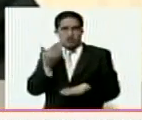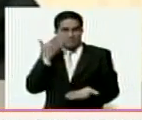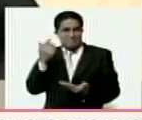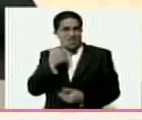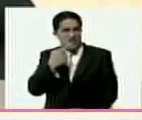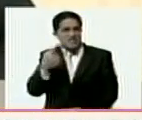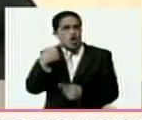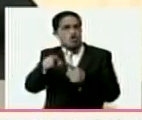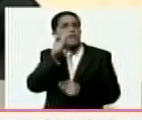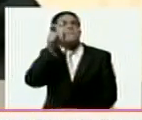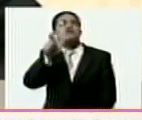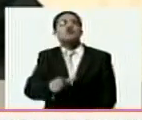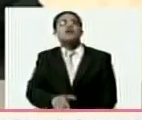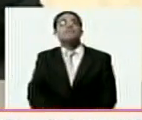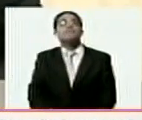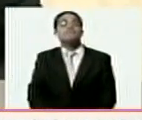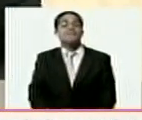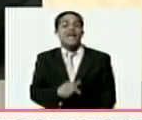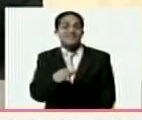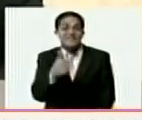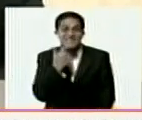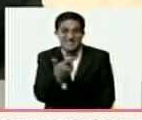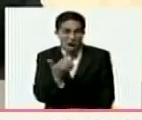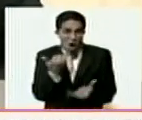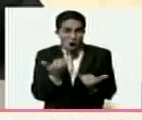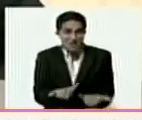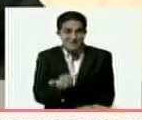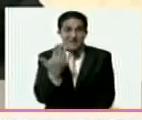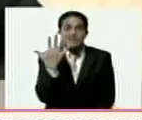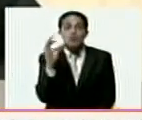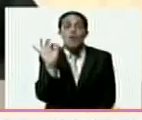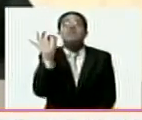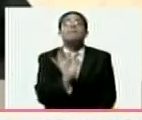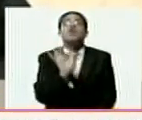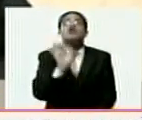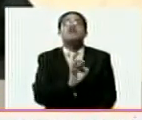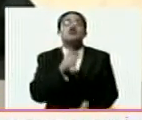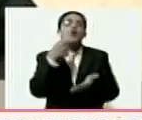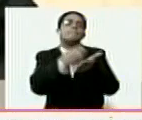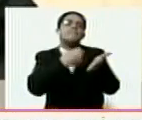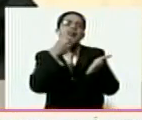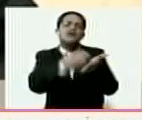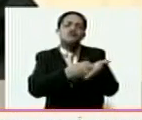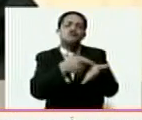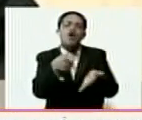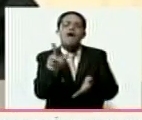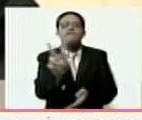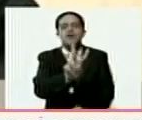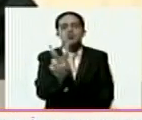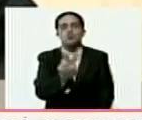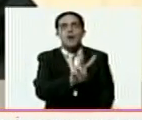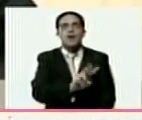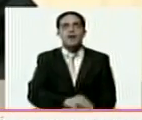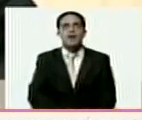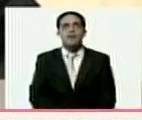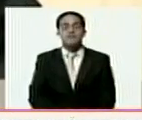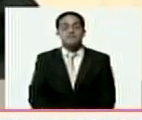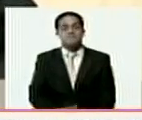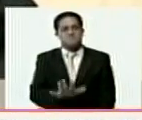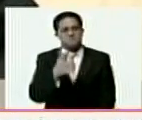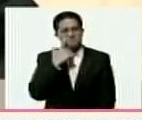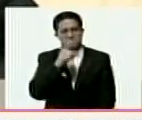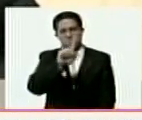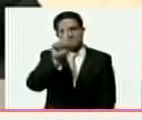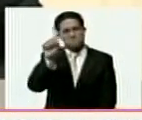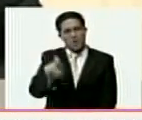otro vocero, apenas vamos por el 50% de la presión sobre Venezuela. Habría que preguntarle